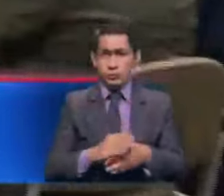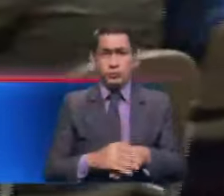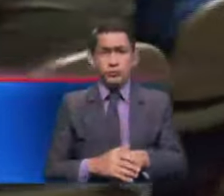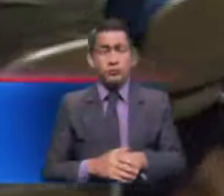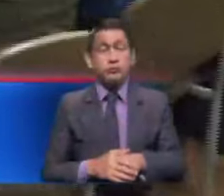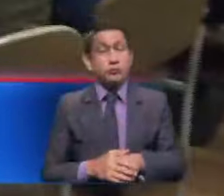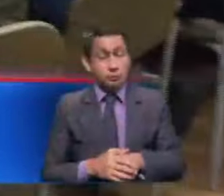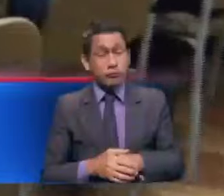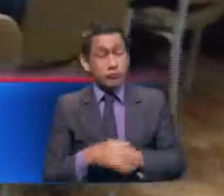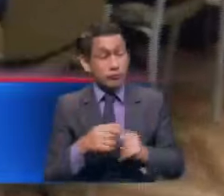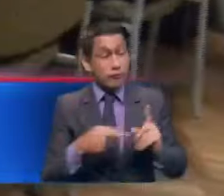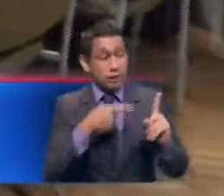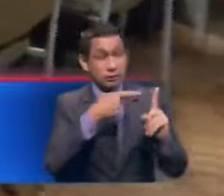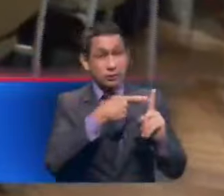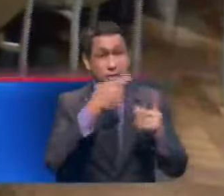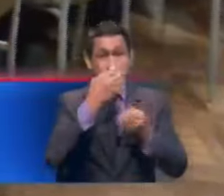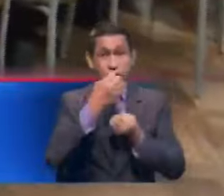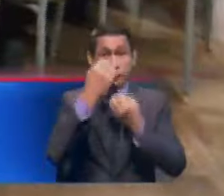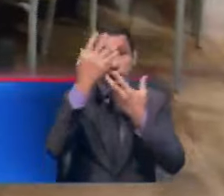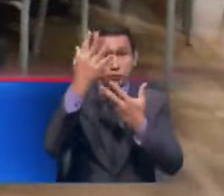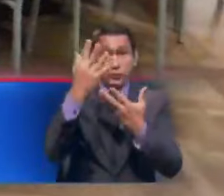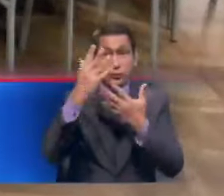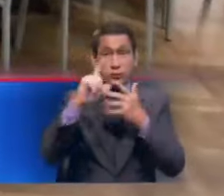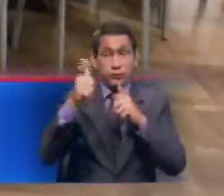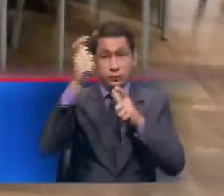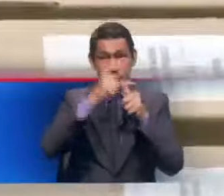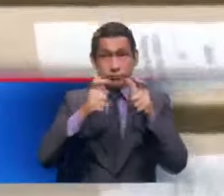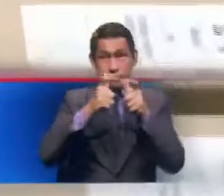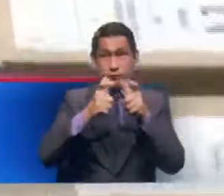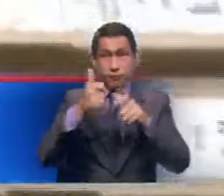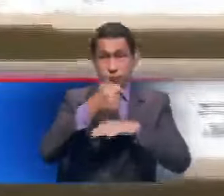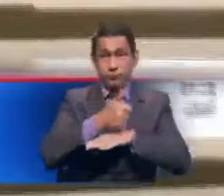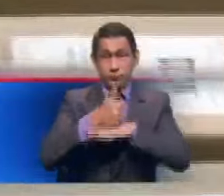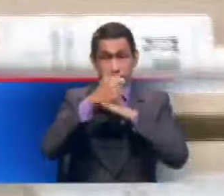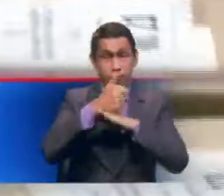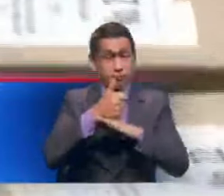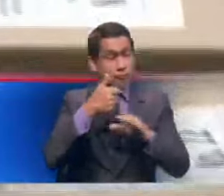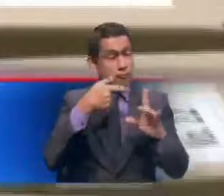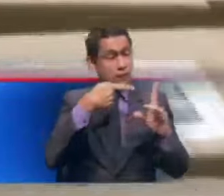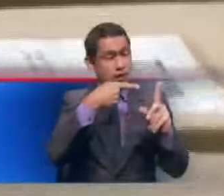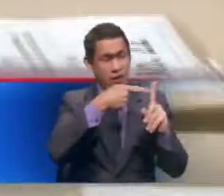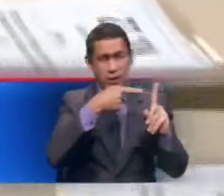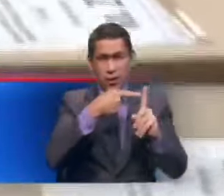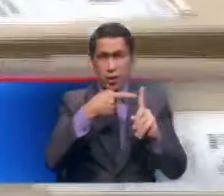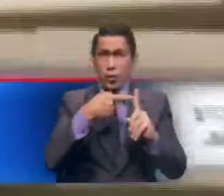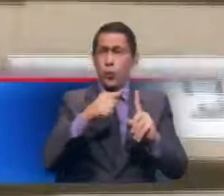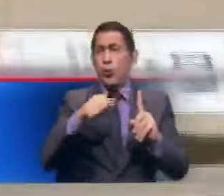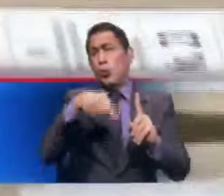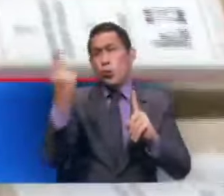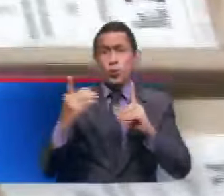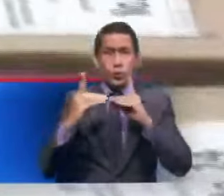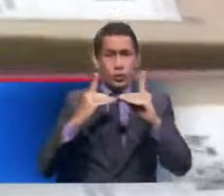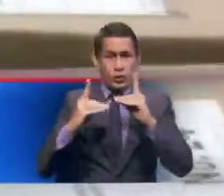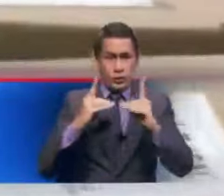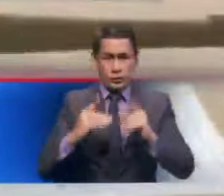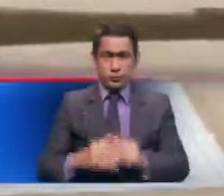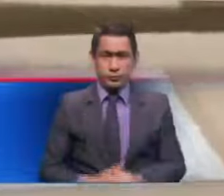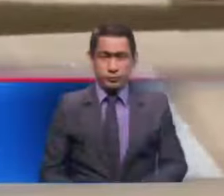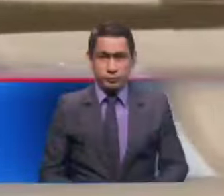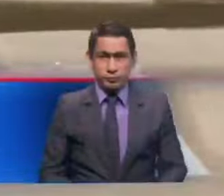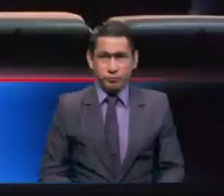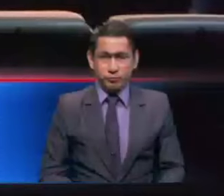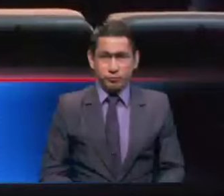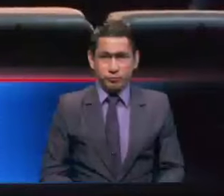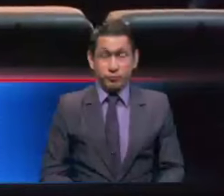sino resaltó ante el fiscal a cargo de la causa que mantuvo el diálogo con Leandro Norero, pero en otros términos. En el testimonio